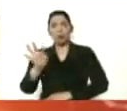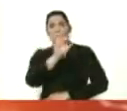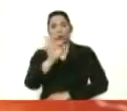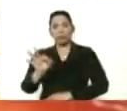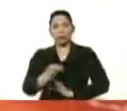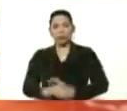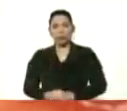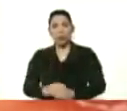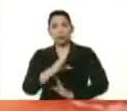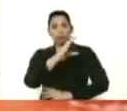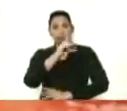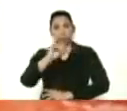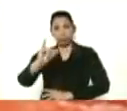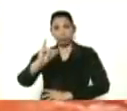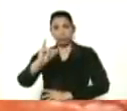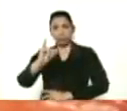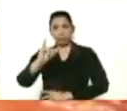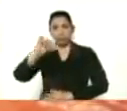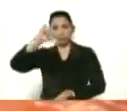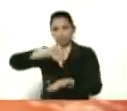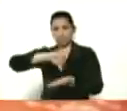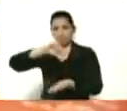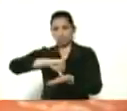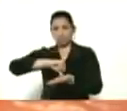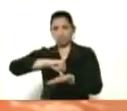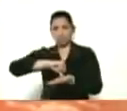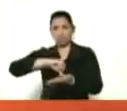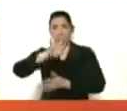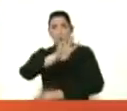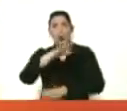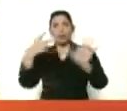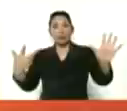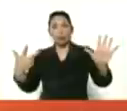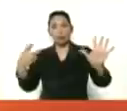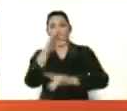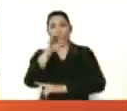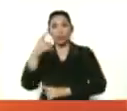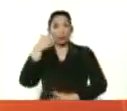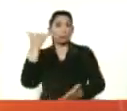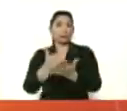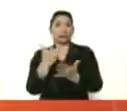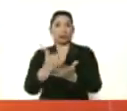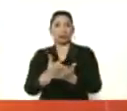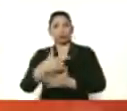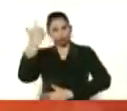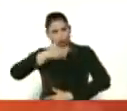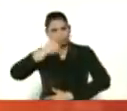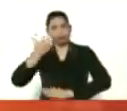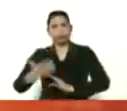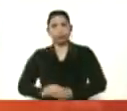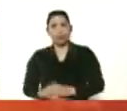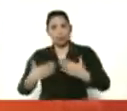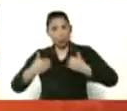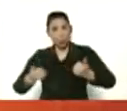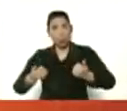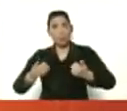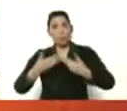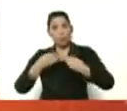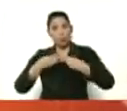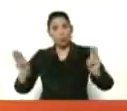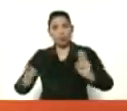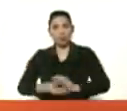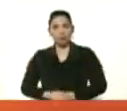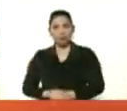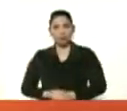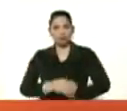24%. A un CDI, Centro de Diagnóstico Integral, 48%. Mira la credibilidad en la salud pública. A